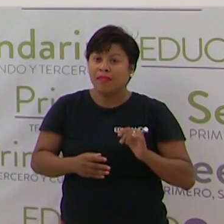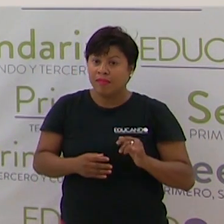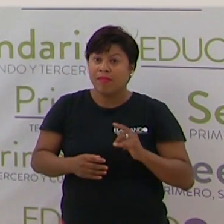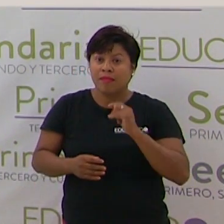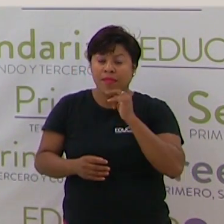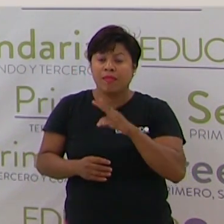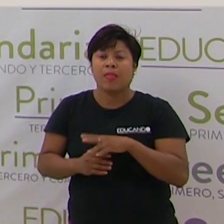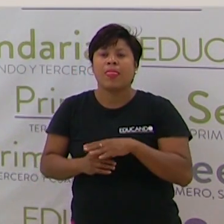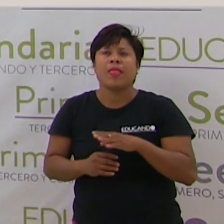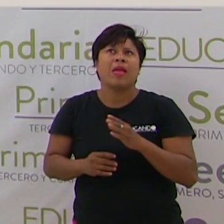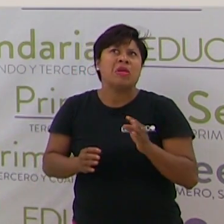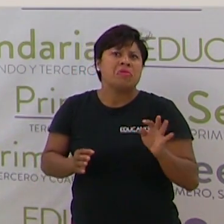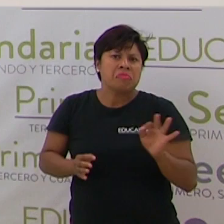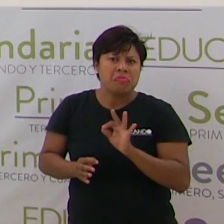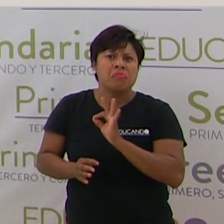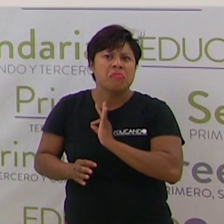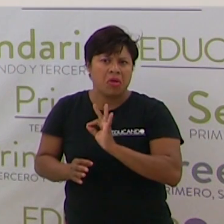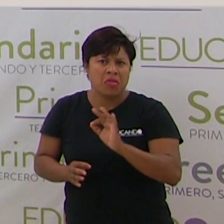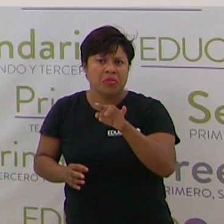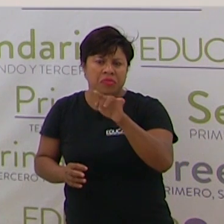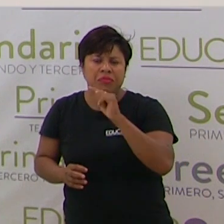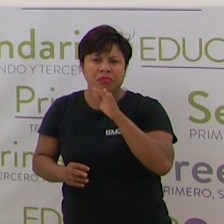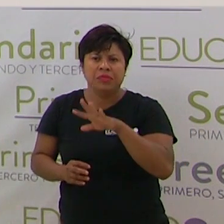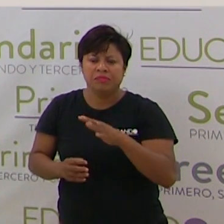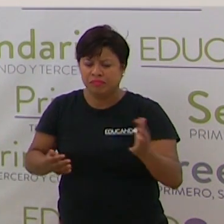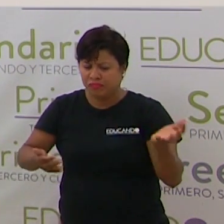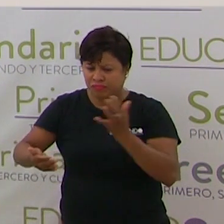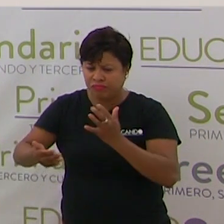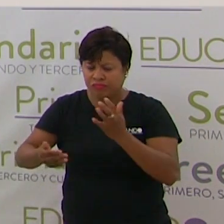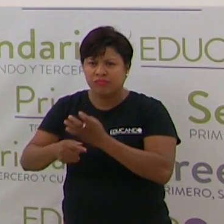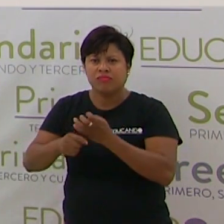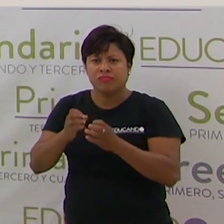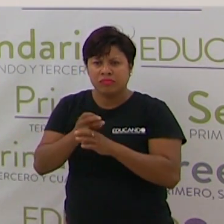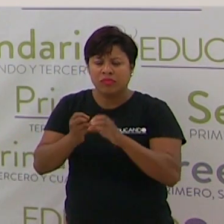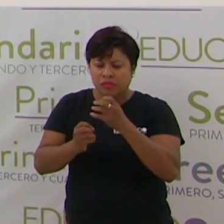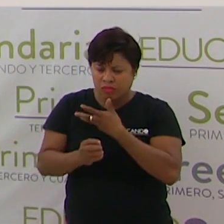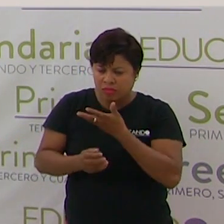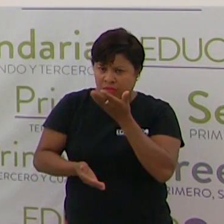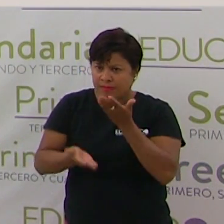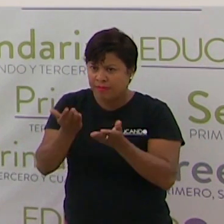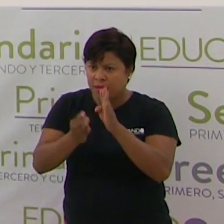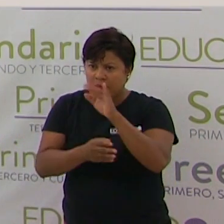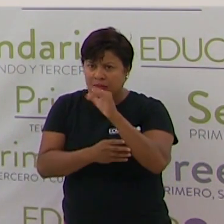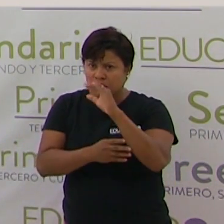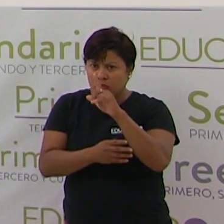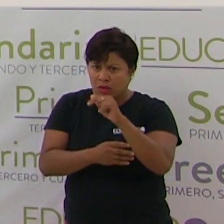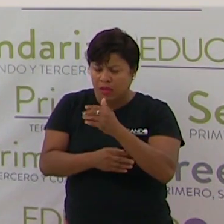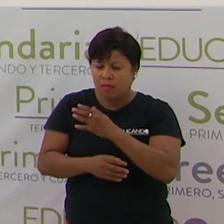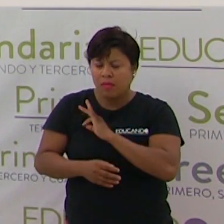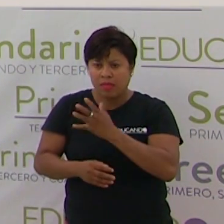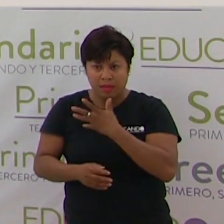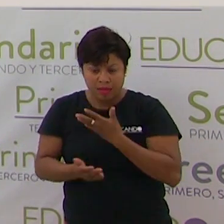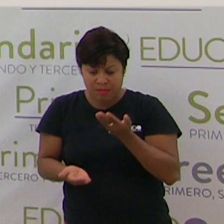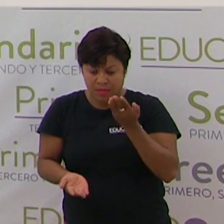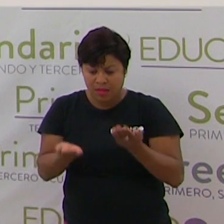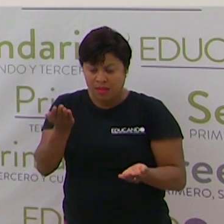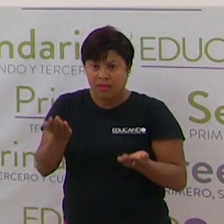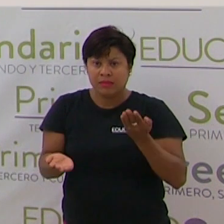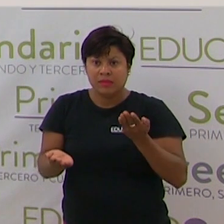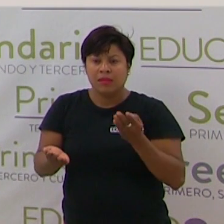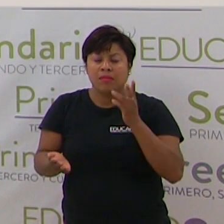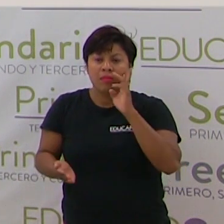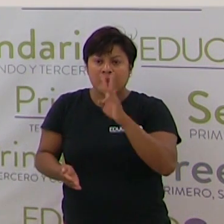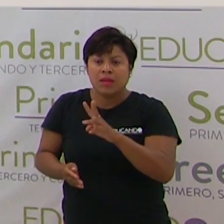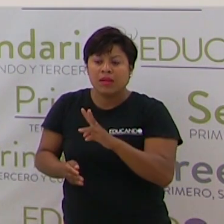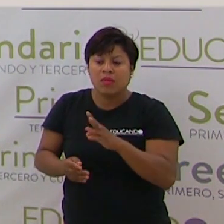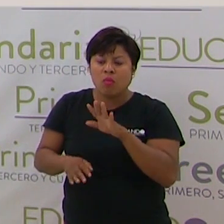una mala idea, puedes tener una báscula, puedes tener una balanza y ver quién te